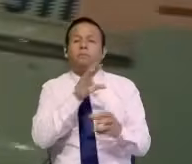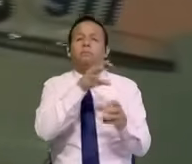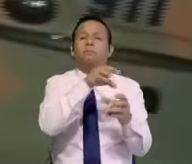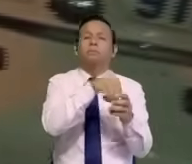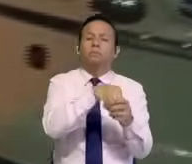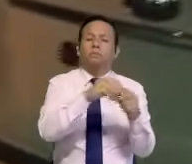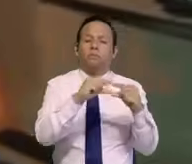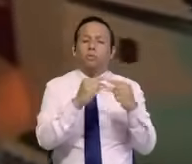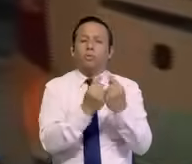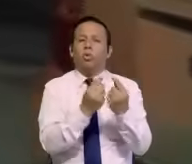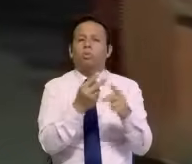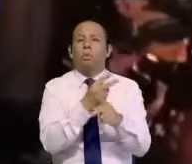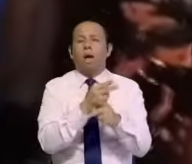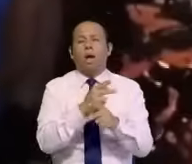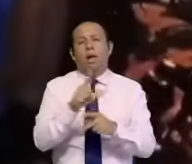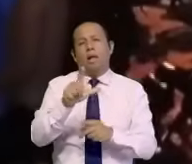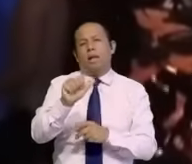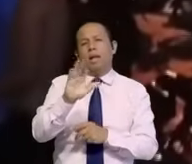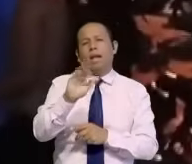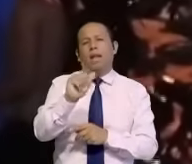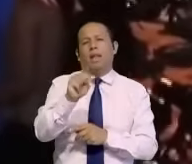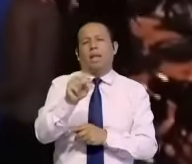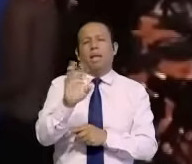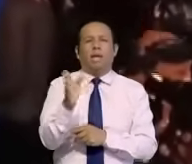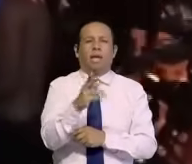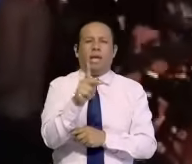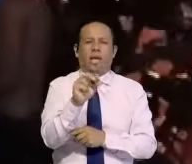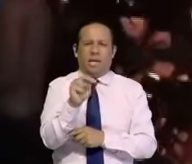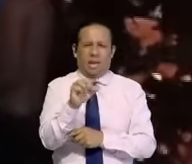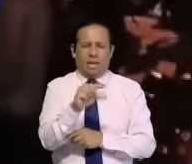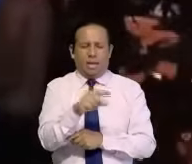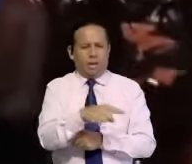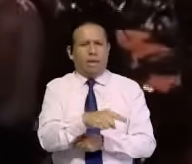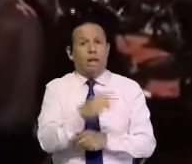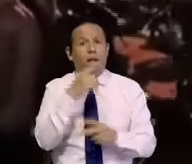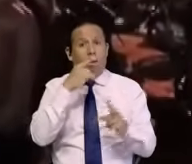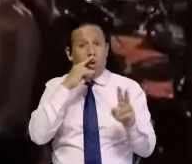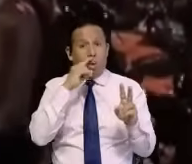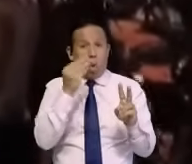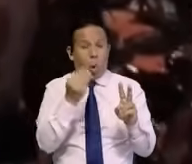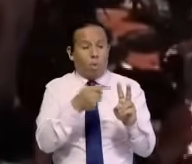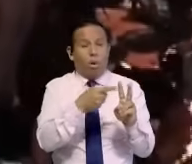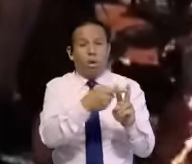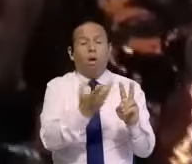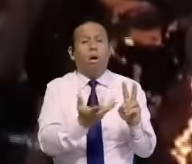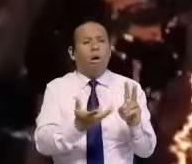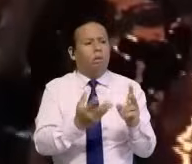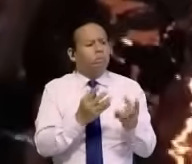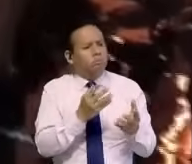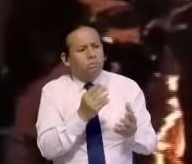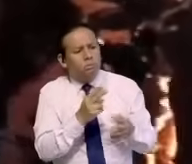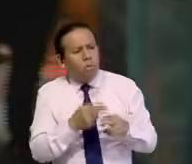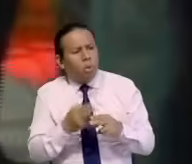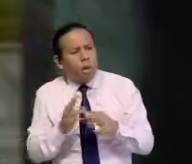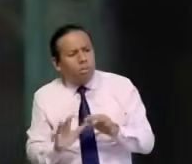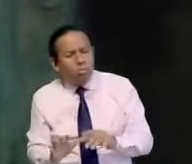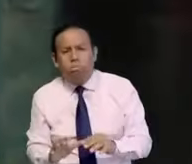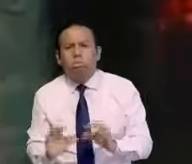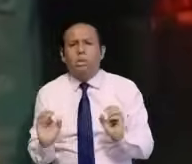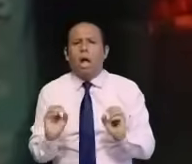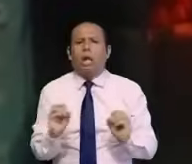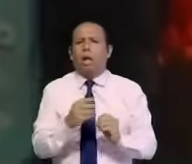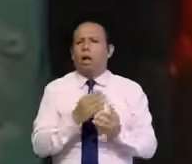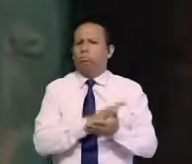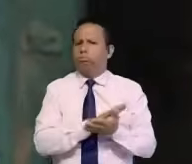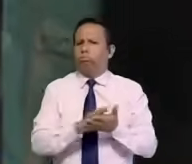agrupación denominada los Latin King. Los menores no tienen antecedentes, eso es lo que estamos en este momento tratando también de determinar o levantar algún tipo